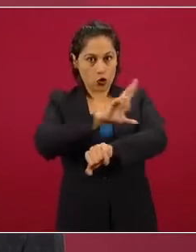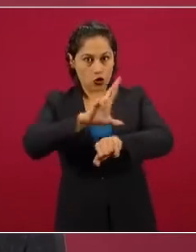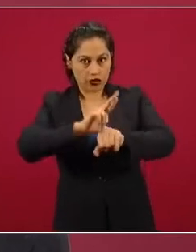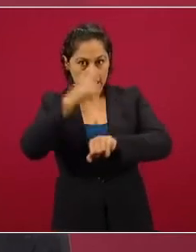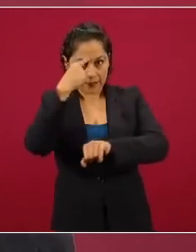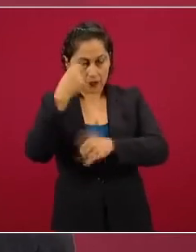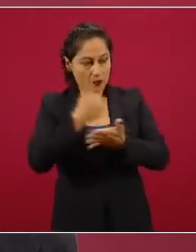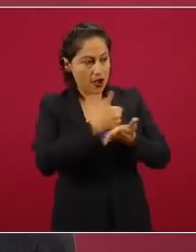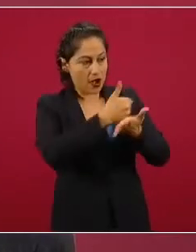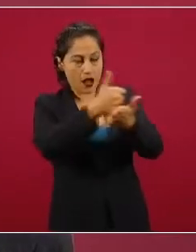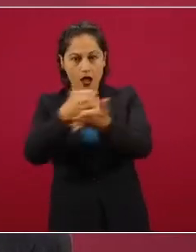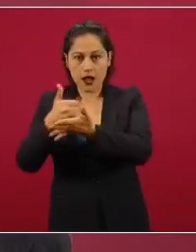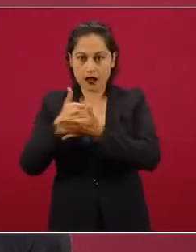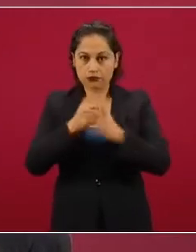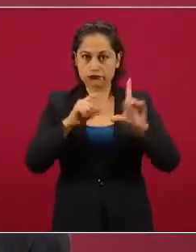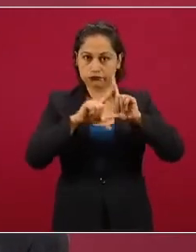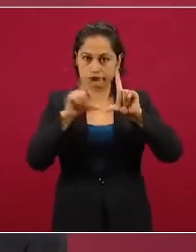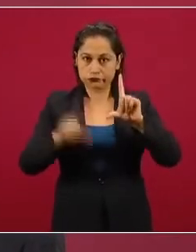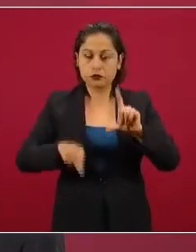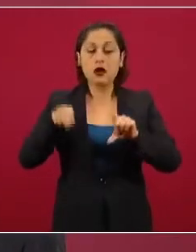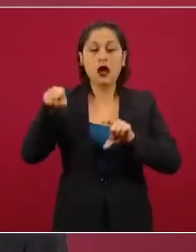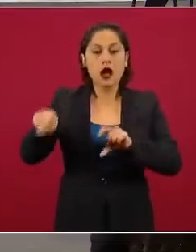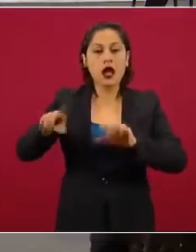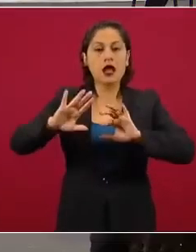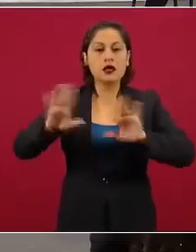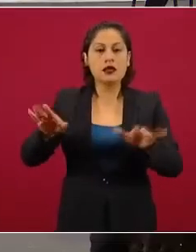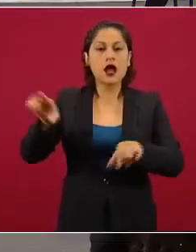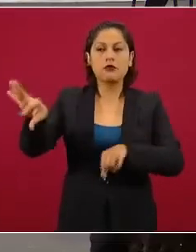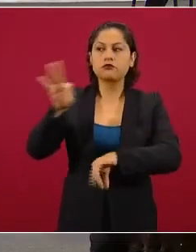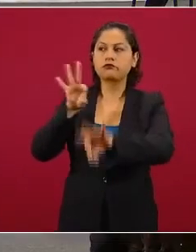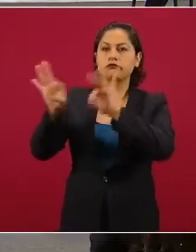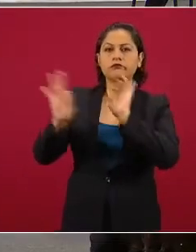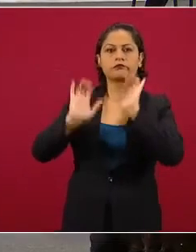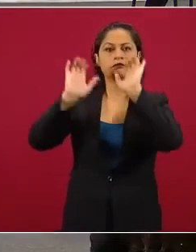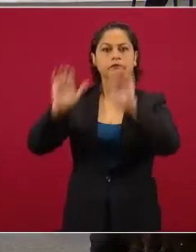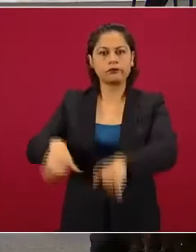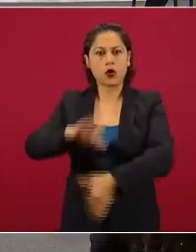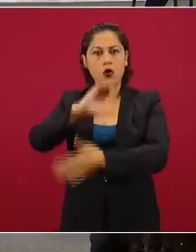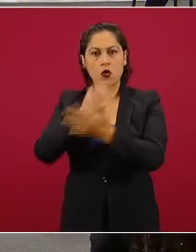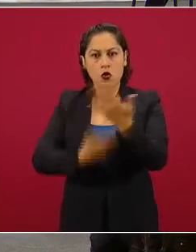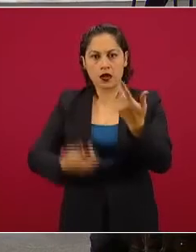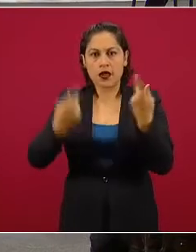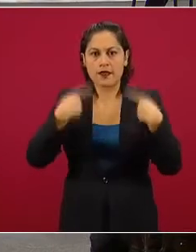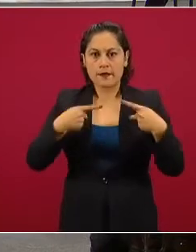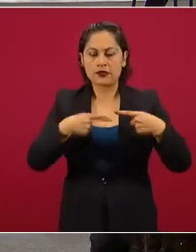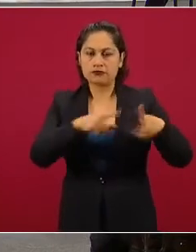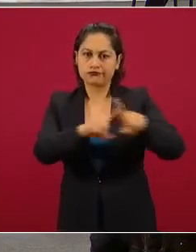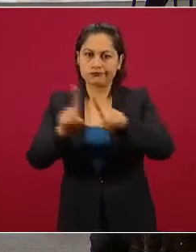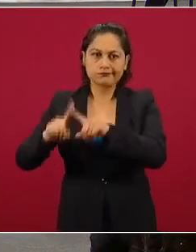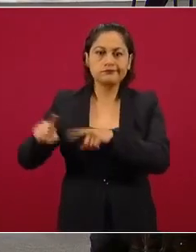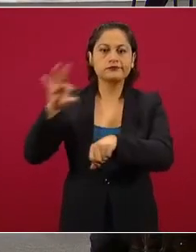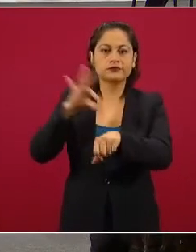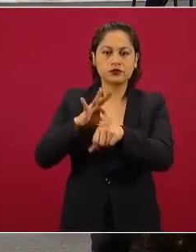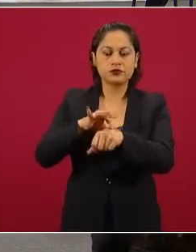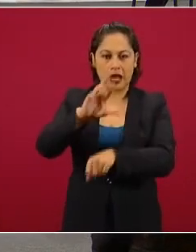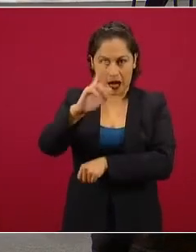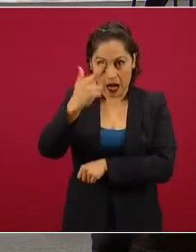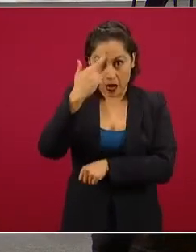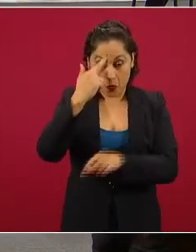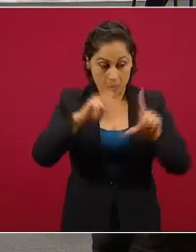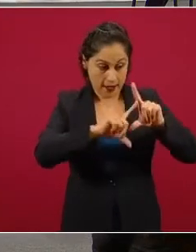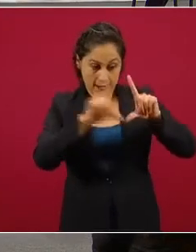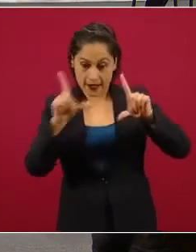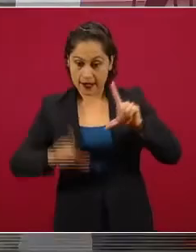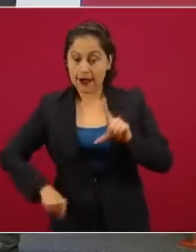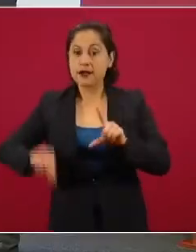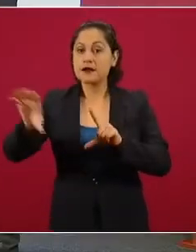respuesta y que ha estado haciendo los reclutamientos y contrataciones de personal. Recuerden que a nivel nacional hemos reclutado a